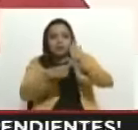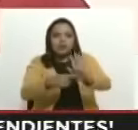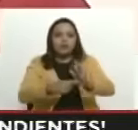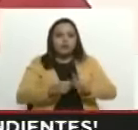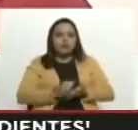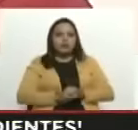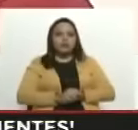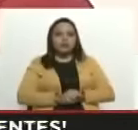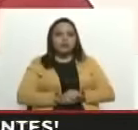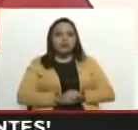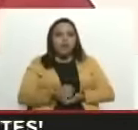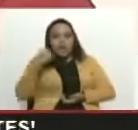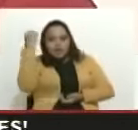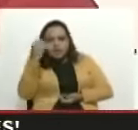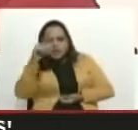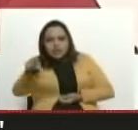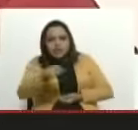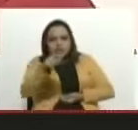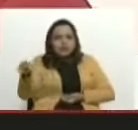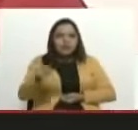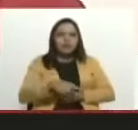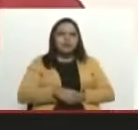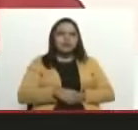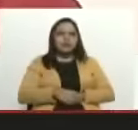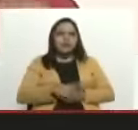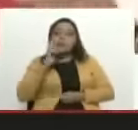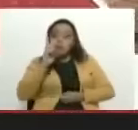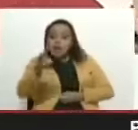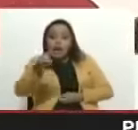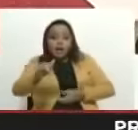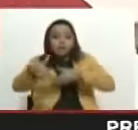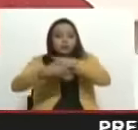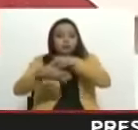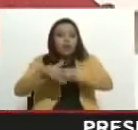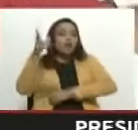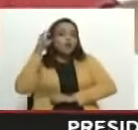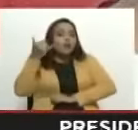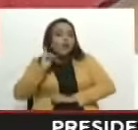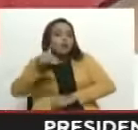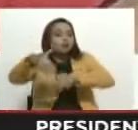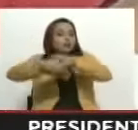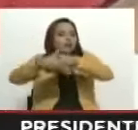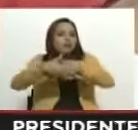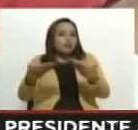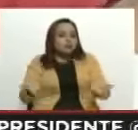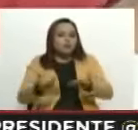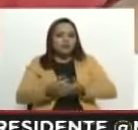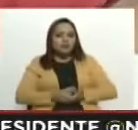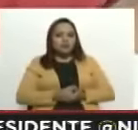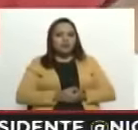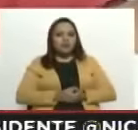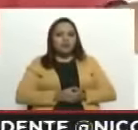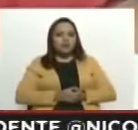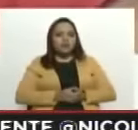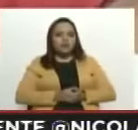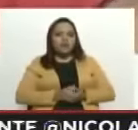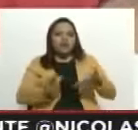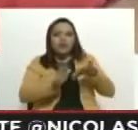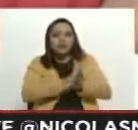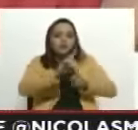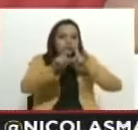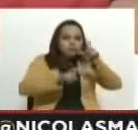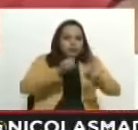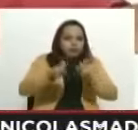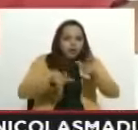que crea o no lo crea, vea lo que está en las redes, escuche lo que está en las redes de los reportes de